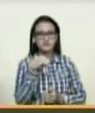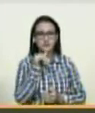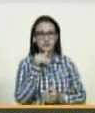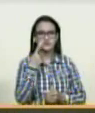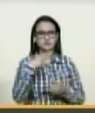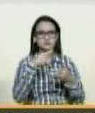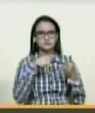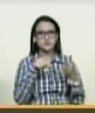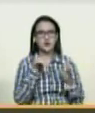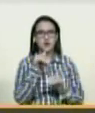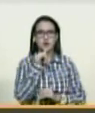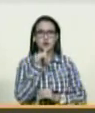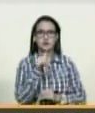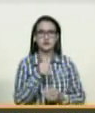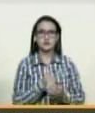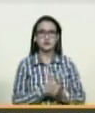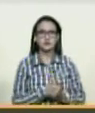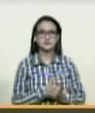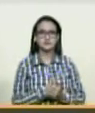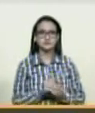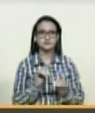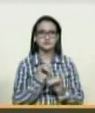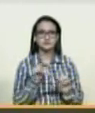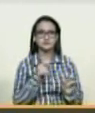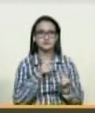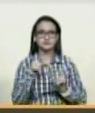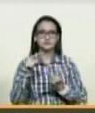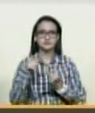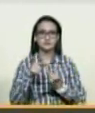diferentes emisiones de la noticia por ahora estamos contigo barre a los estudios adelante